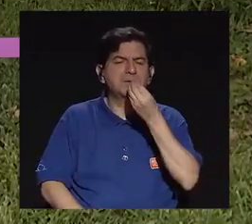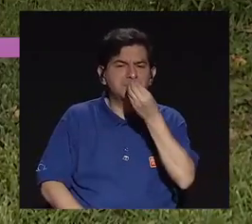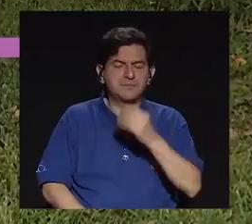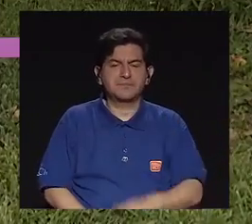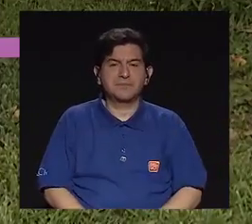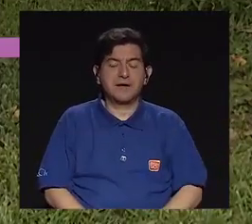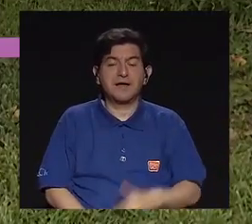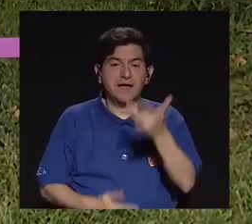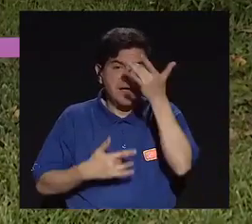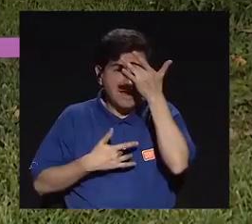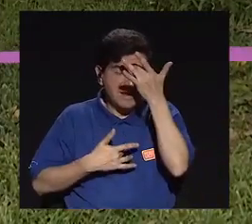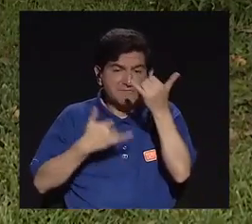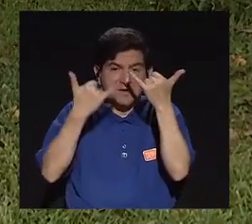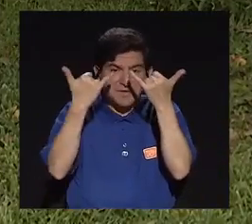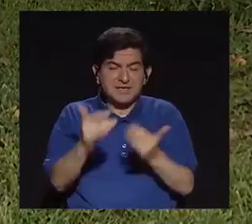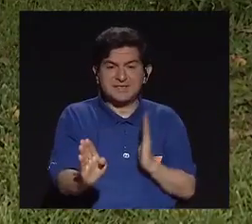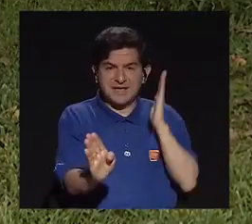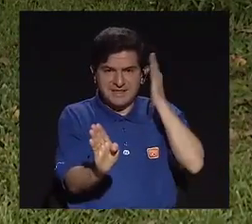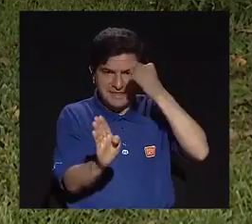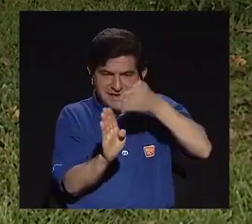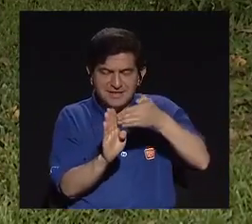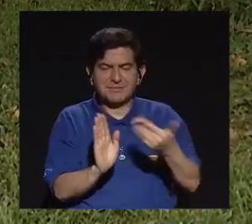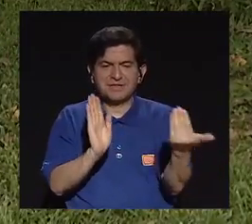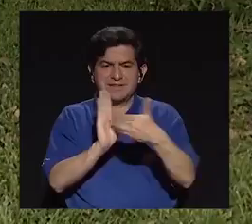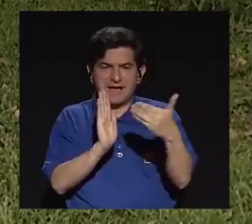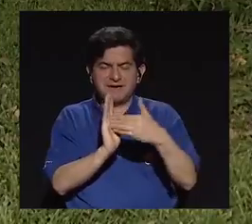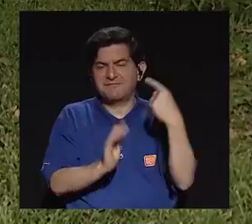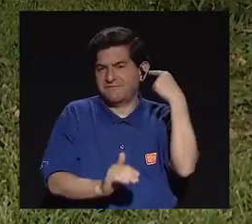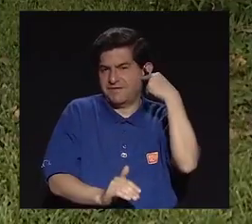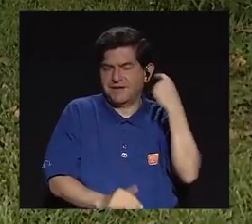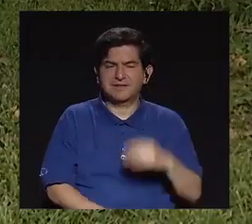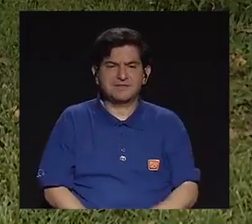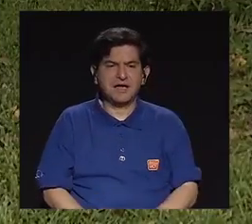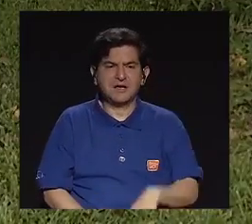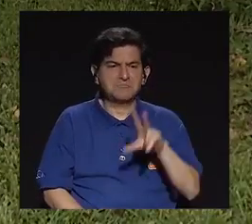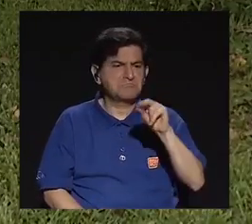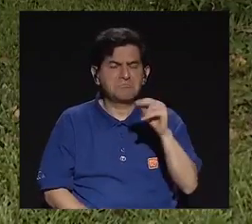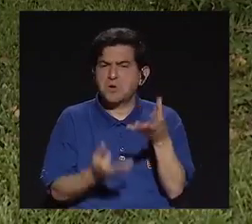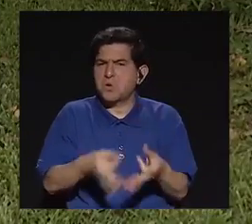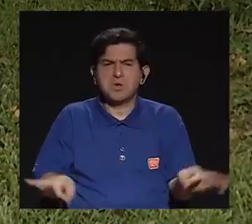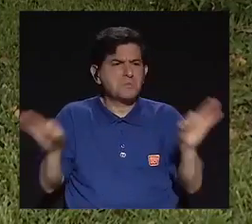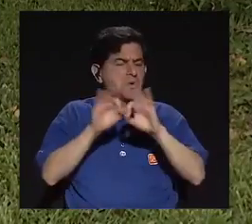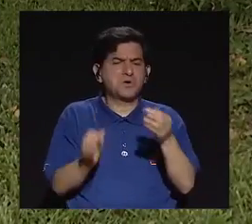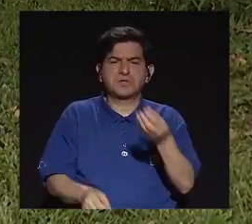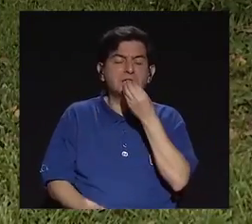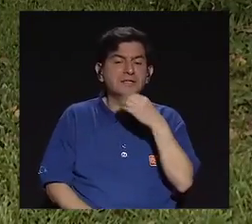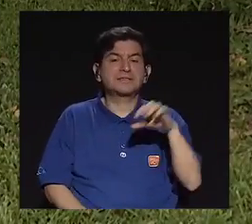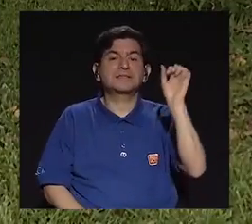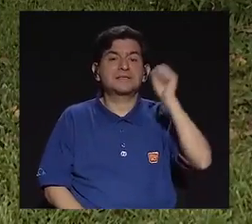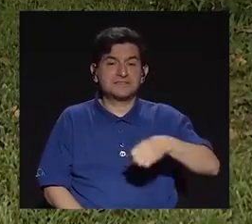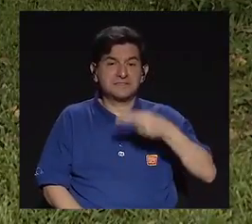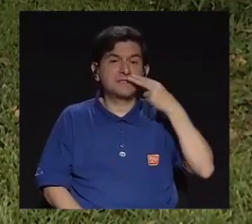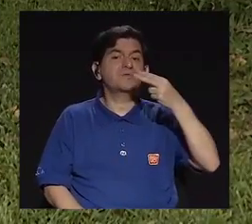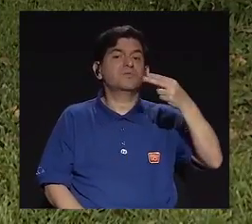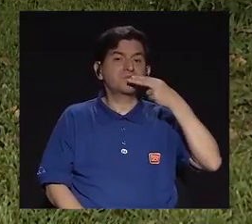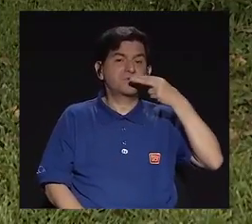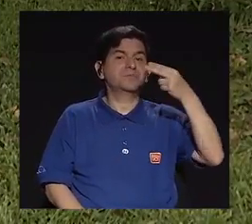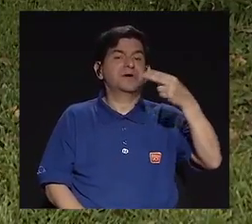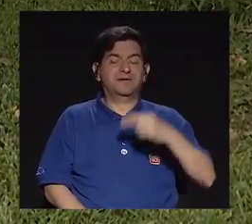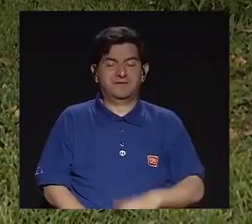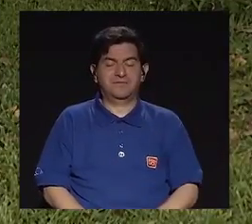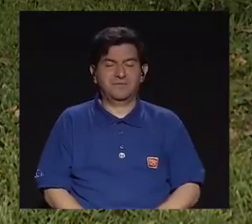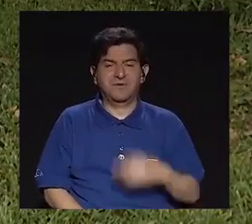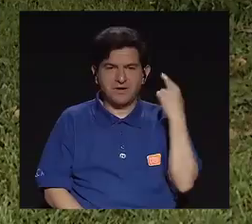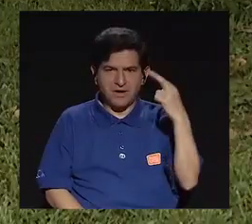Ya propiamente en las enfermedades que atacan directamente el vestíbulo, los alimentos no tienen importancia, sí lo que es el fumado,